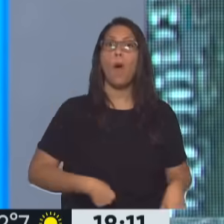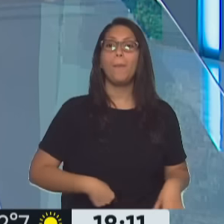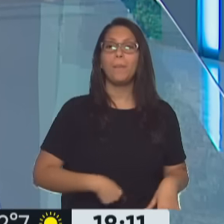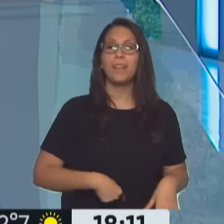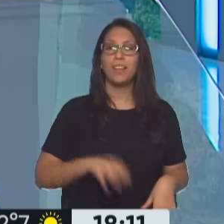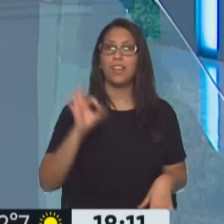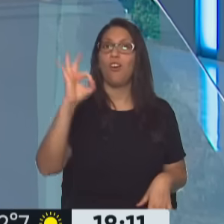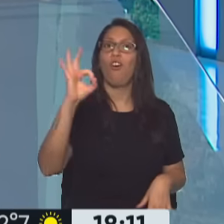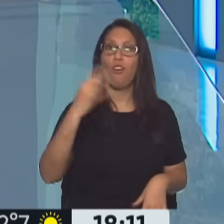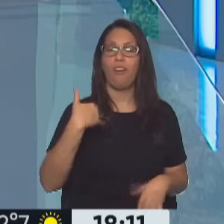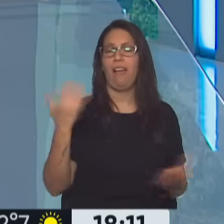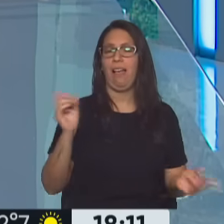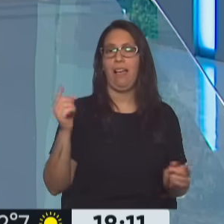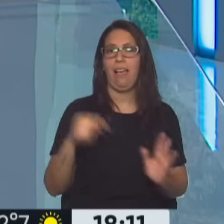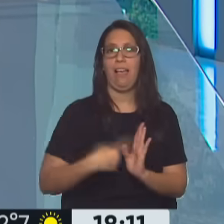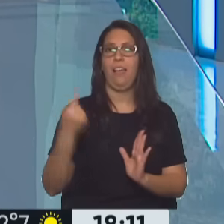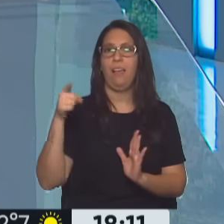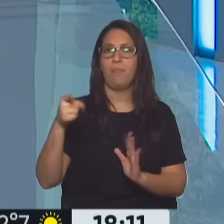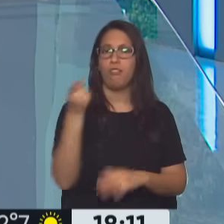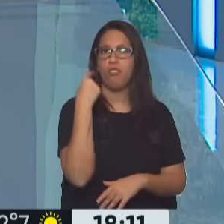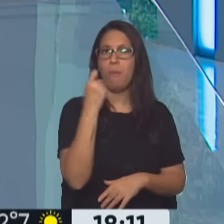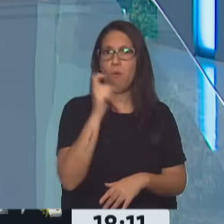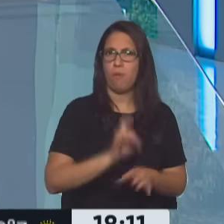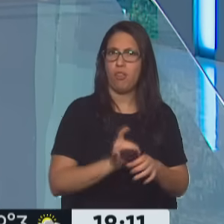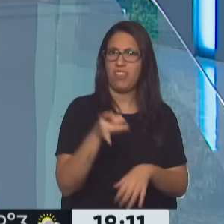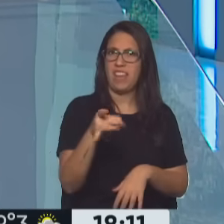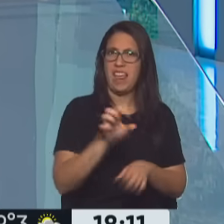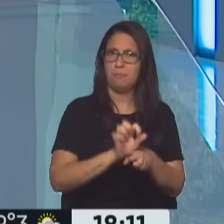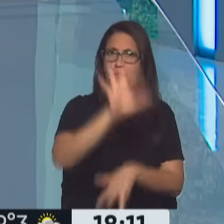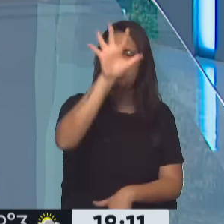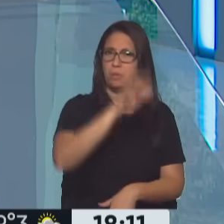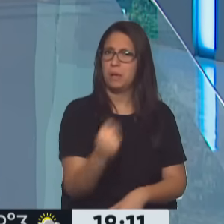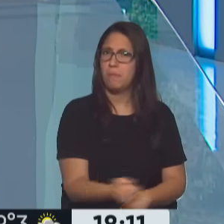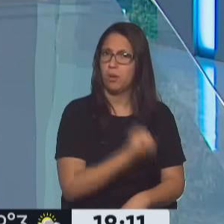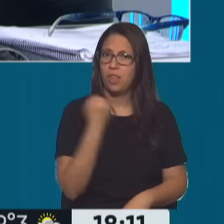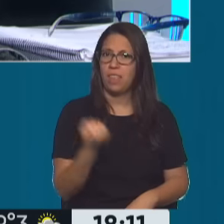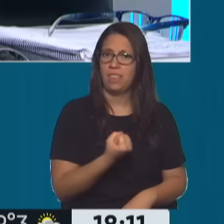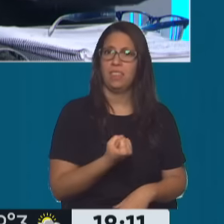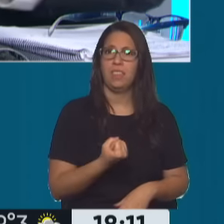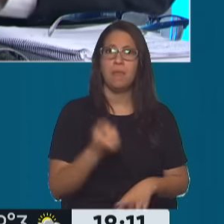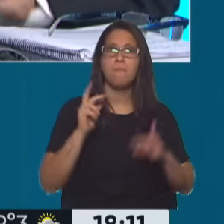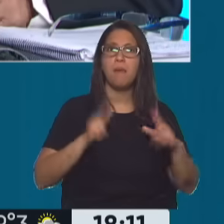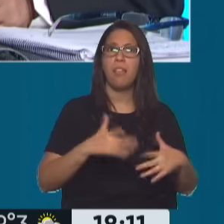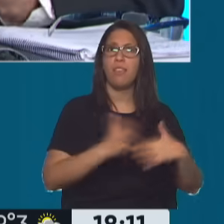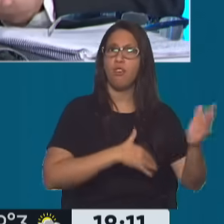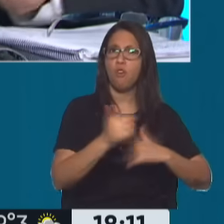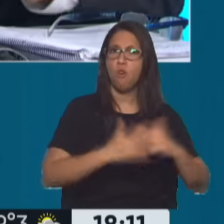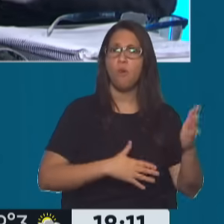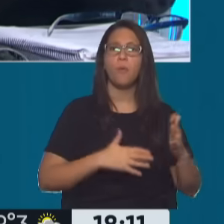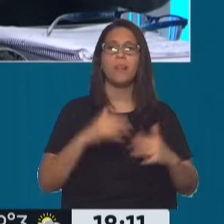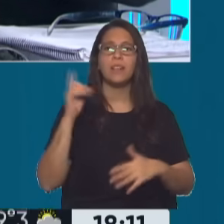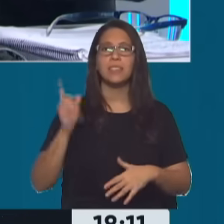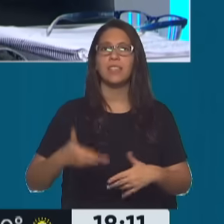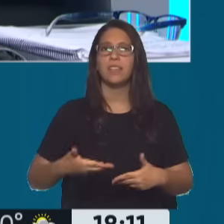ombligo, exactamente. Porque lo que se está tratando justamente es el tema de inversiones, planes de obras, cuestiones que también, y